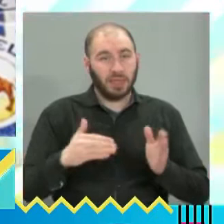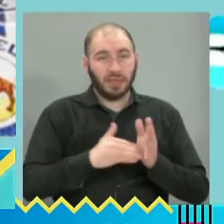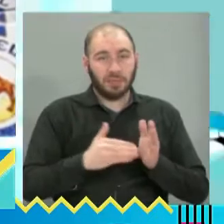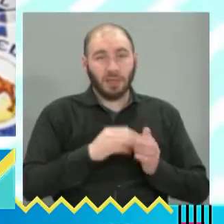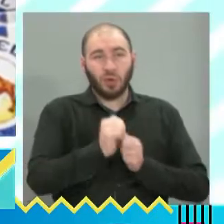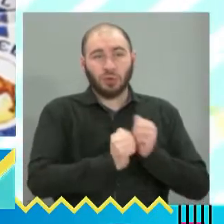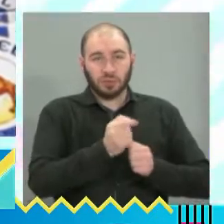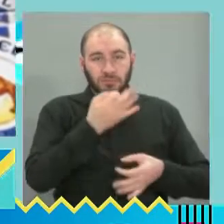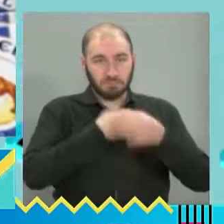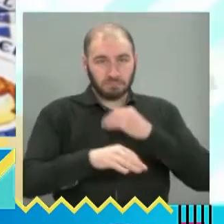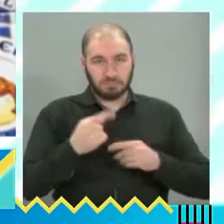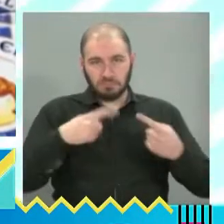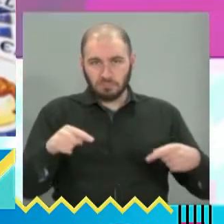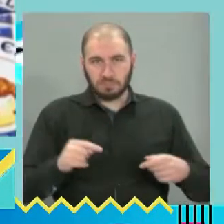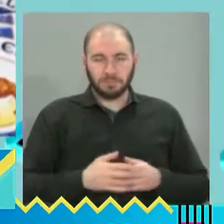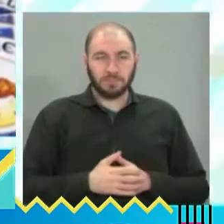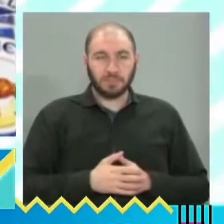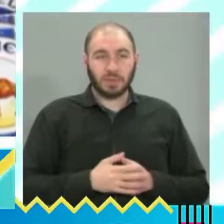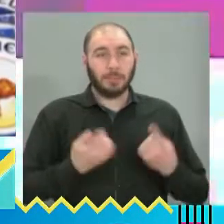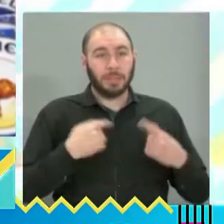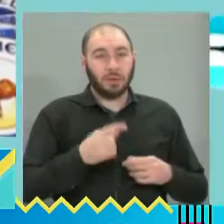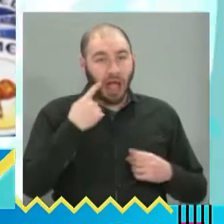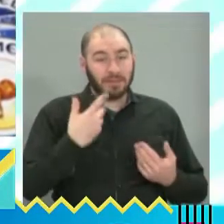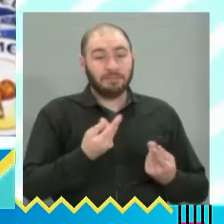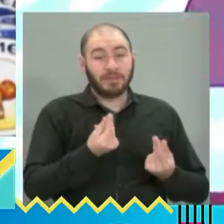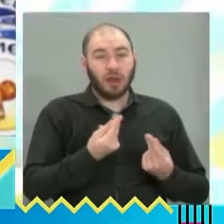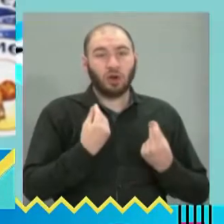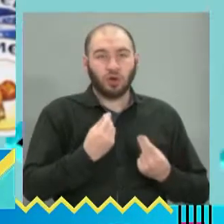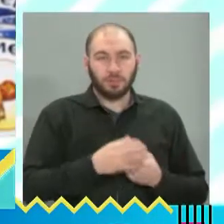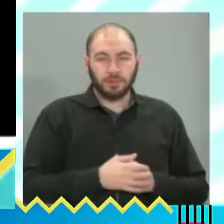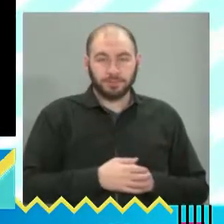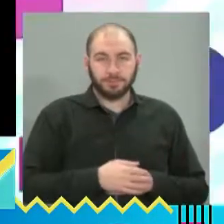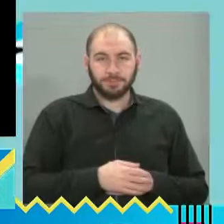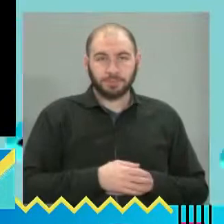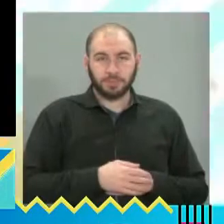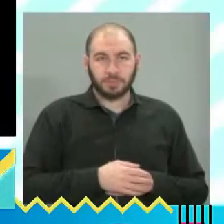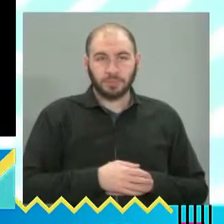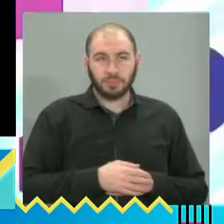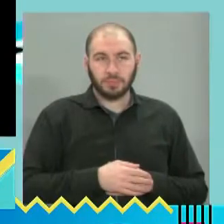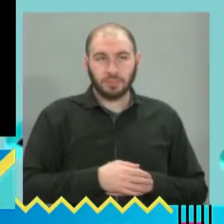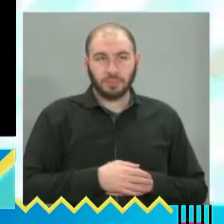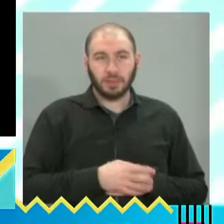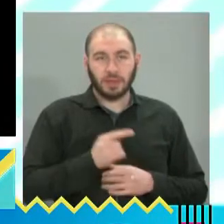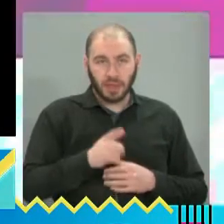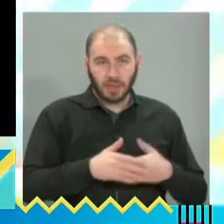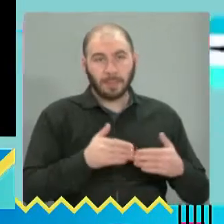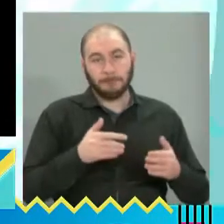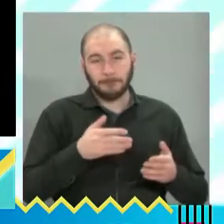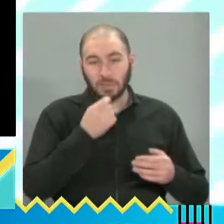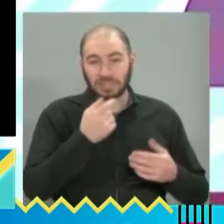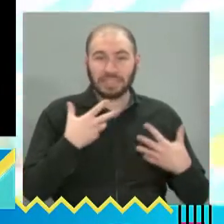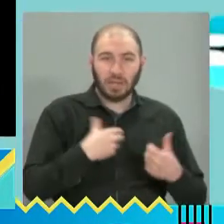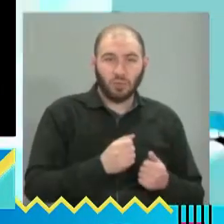de la producción y la venta de estos productos. Bien, el tema es poder valorar que va a ir por medio, si la